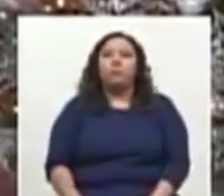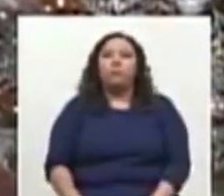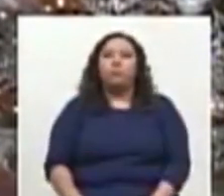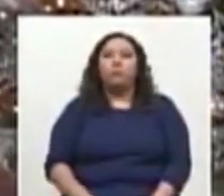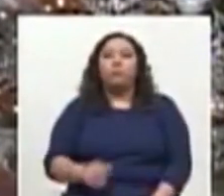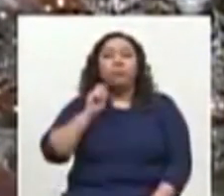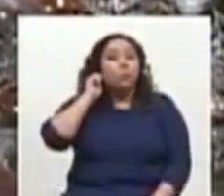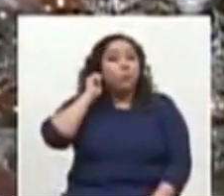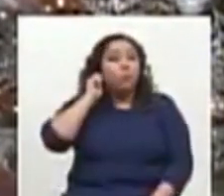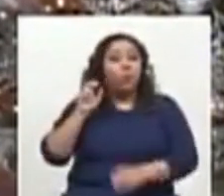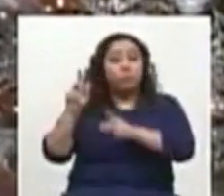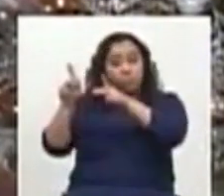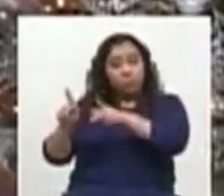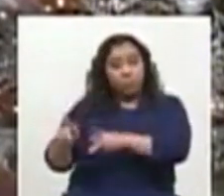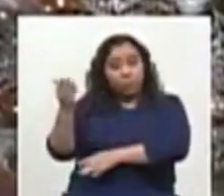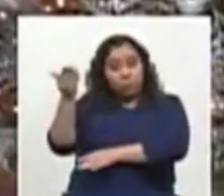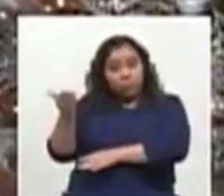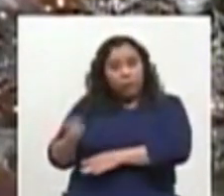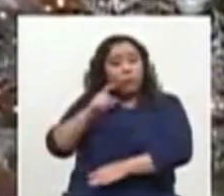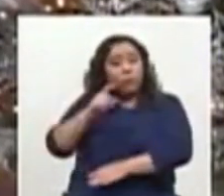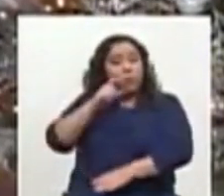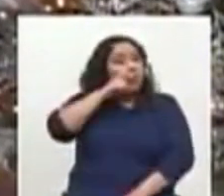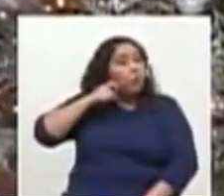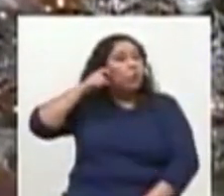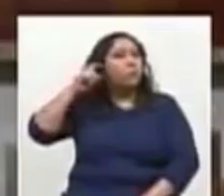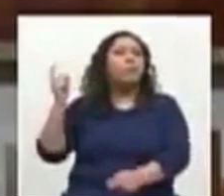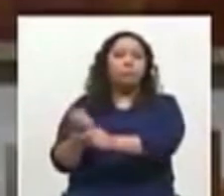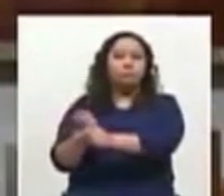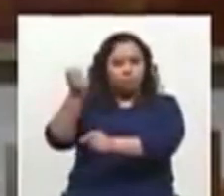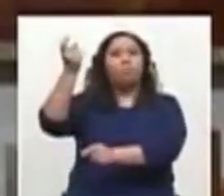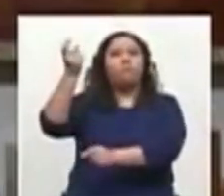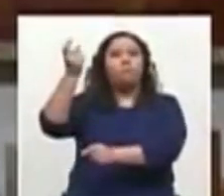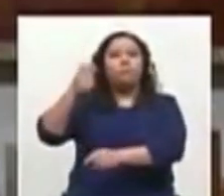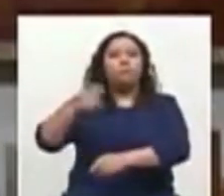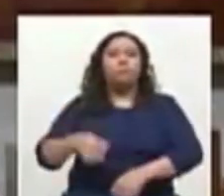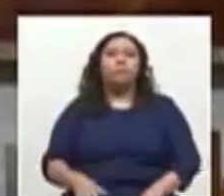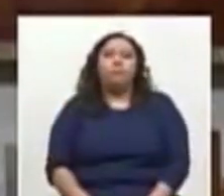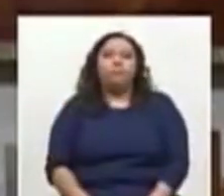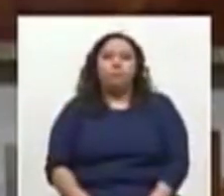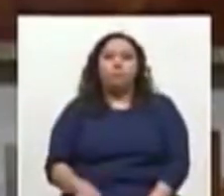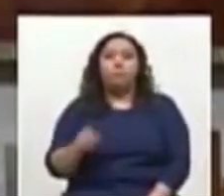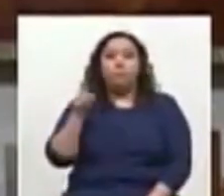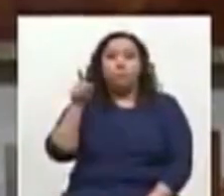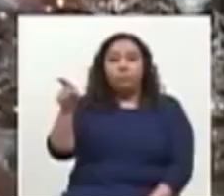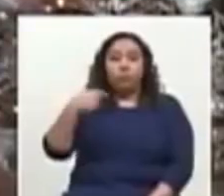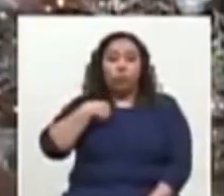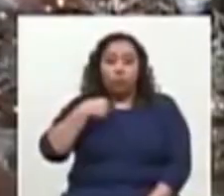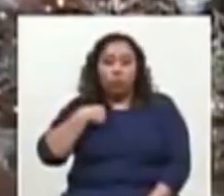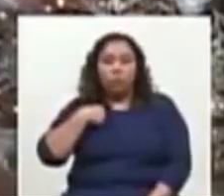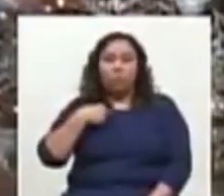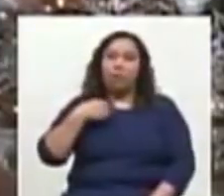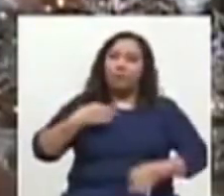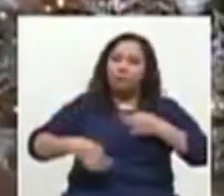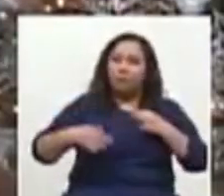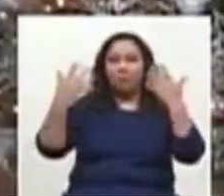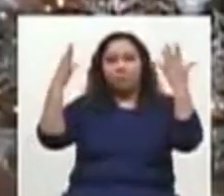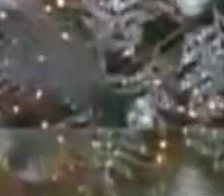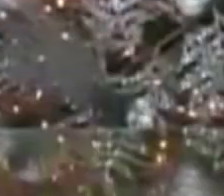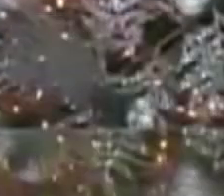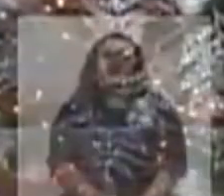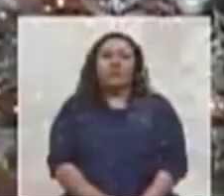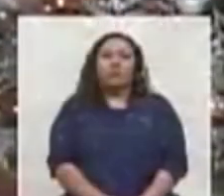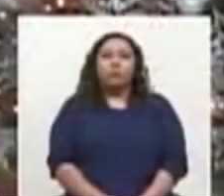señora Xiomara Castro ganó las elecciones. Quiero felicitarla por este medio, por su triunfo